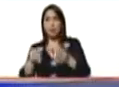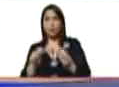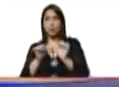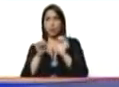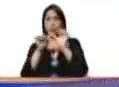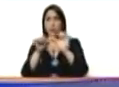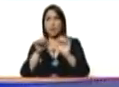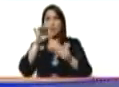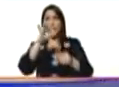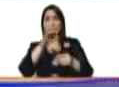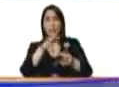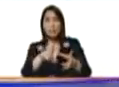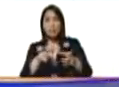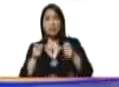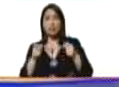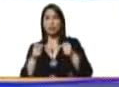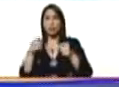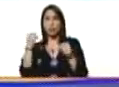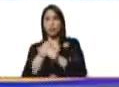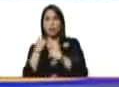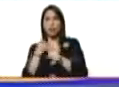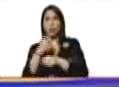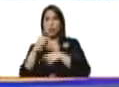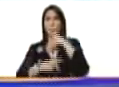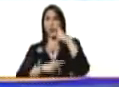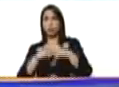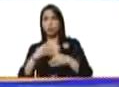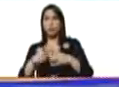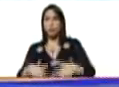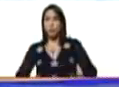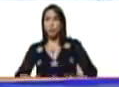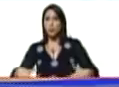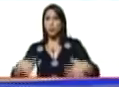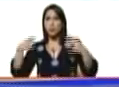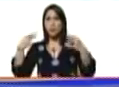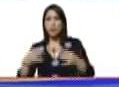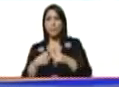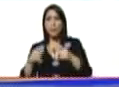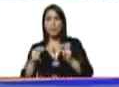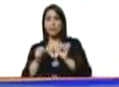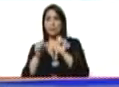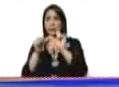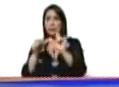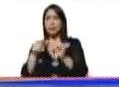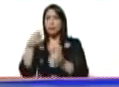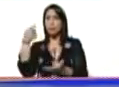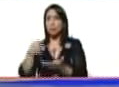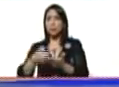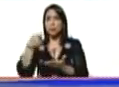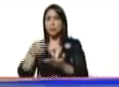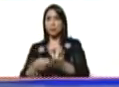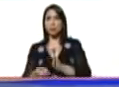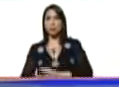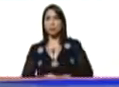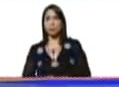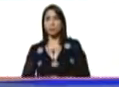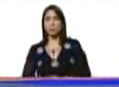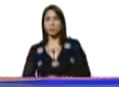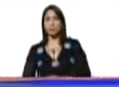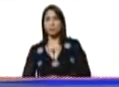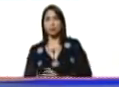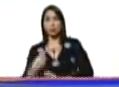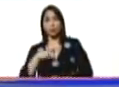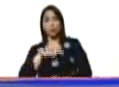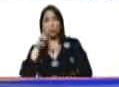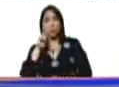trabajadores. Producir riqueza real para seguir invirtiendo. Ustedes han visto todo lo que hemos